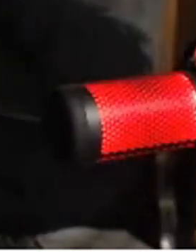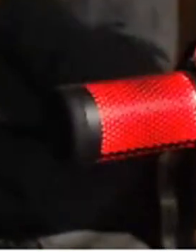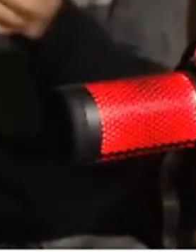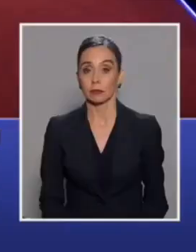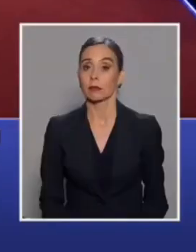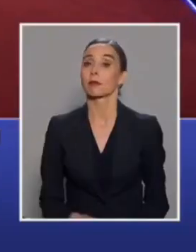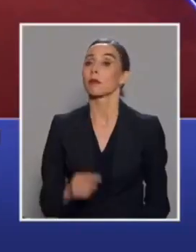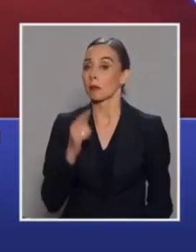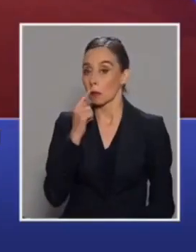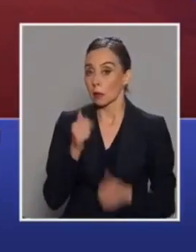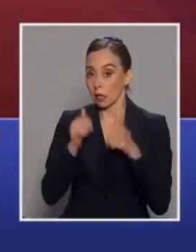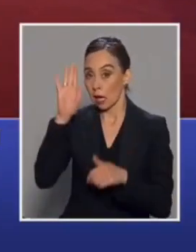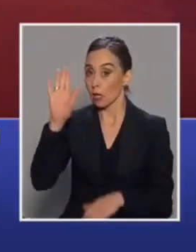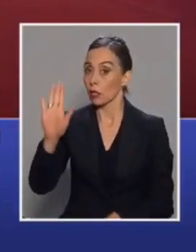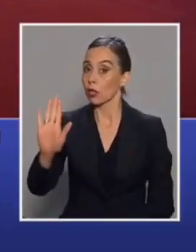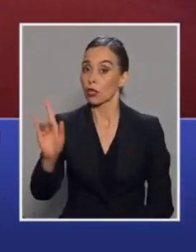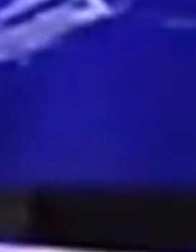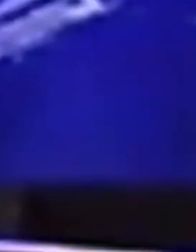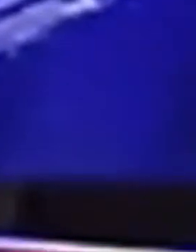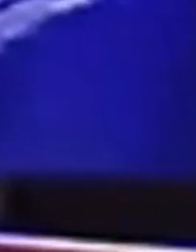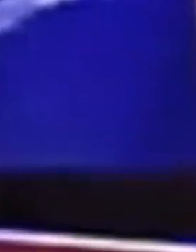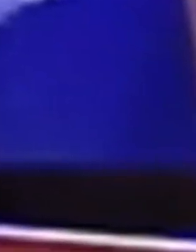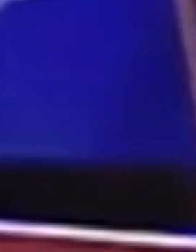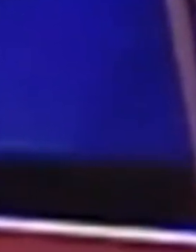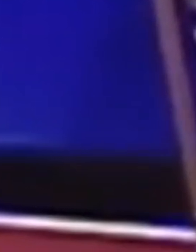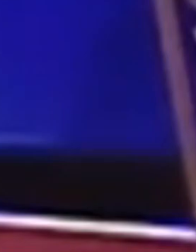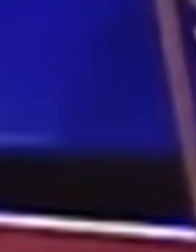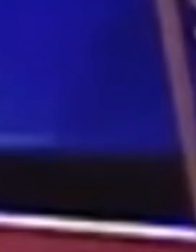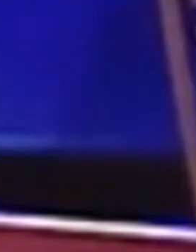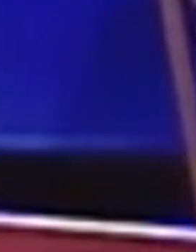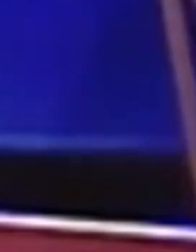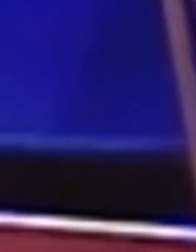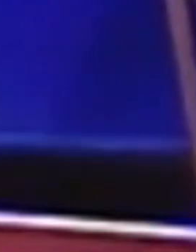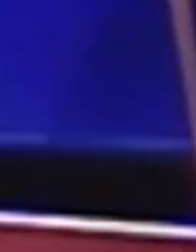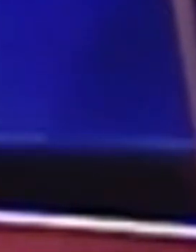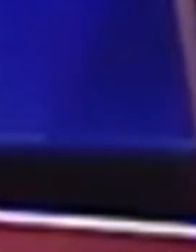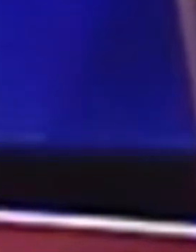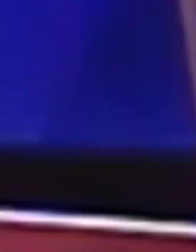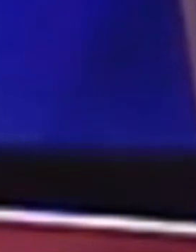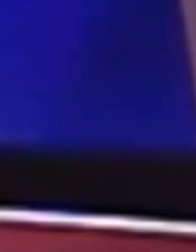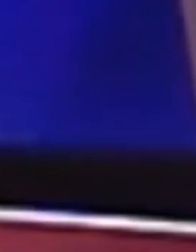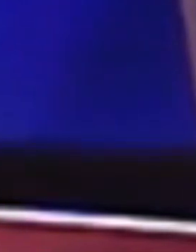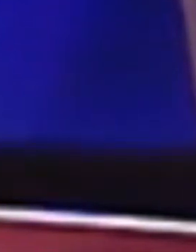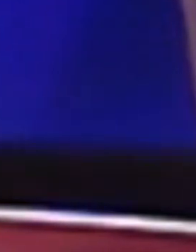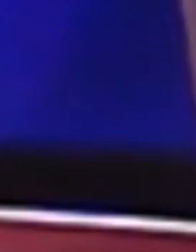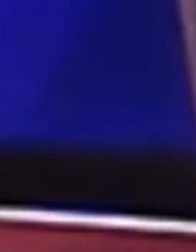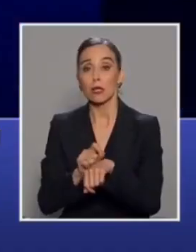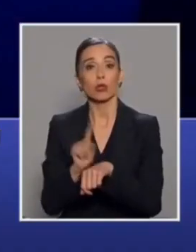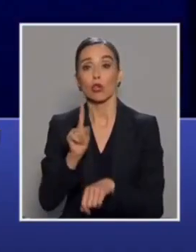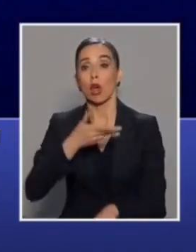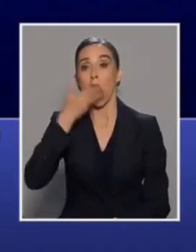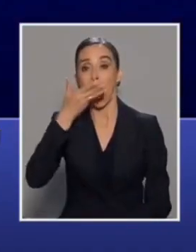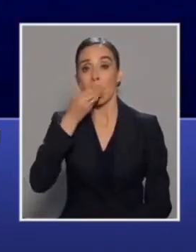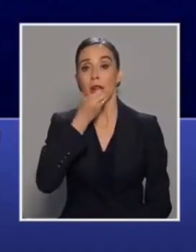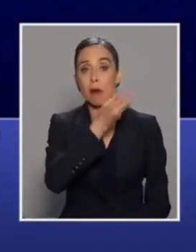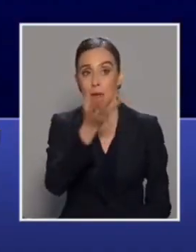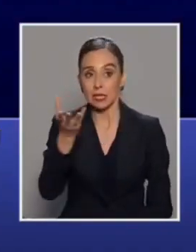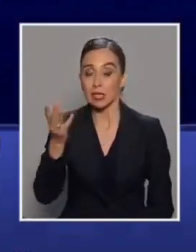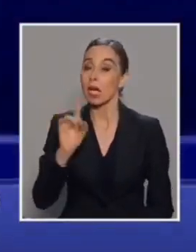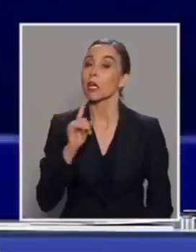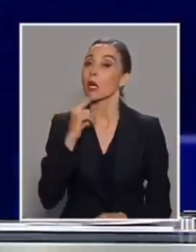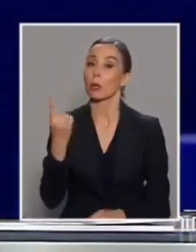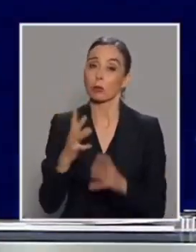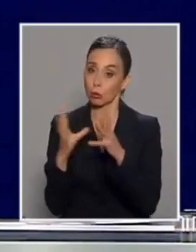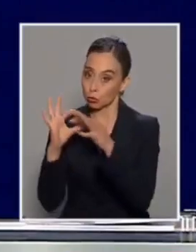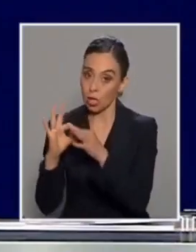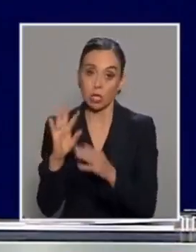Muchas gracias, señor. El minuto, señor. Muchas gracias, señor. El minuto, necesito mi minuto. El minuto es para hablar, el mensaje está entregado. Bueno, muchísimas entonces,